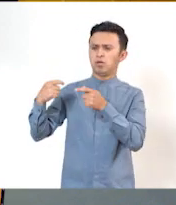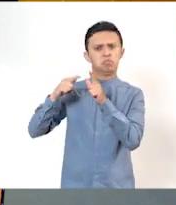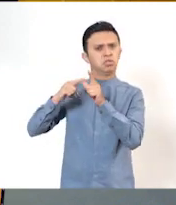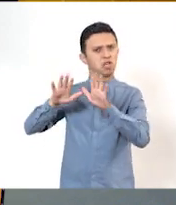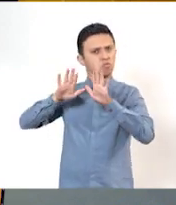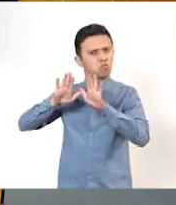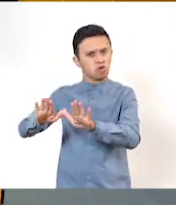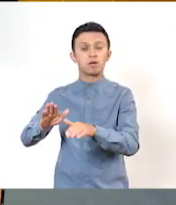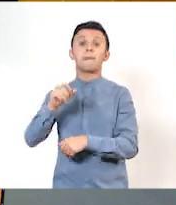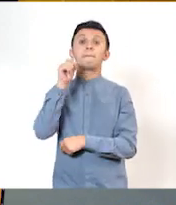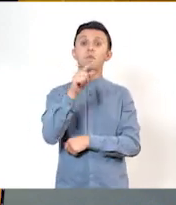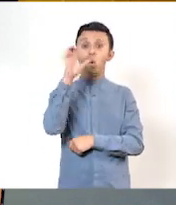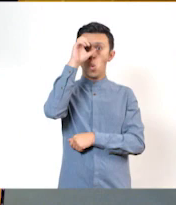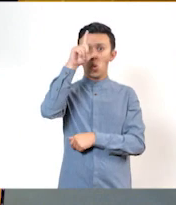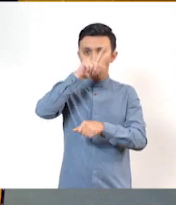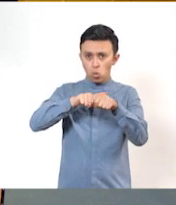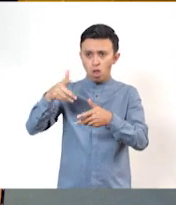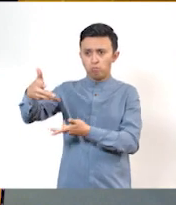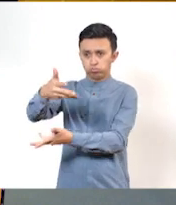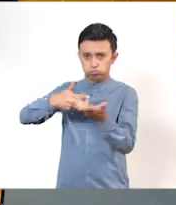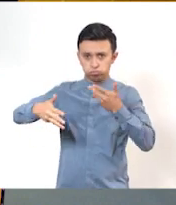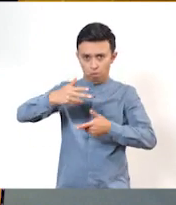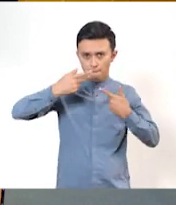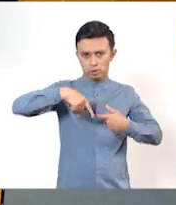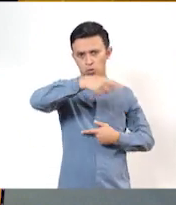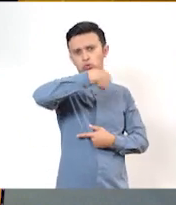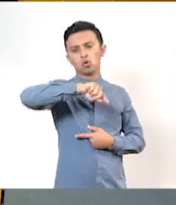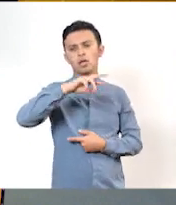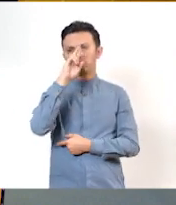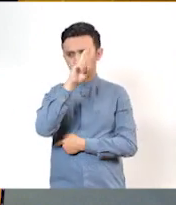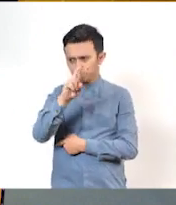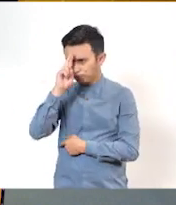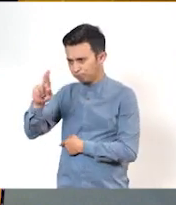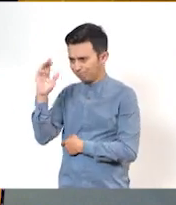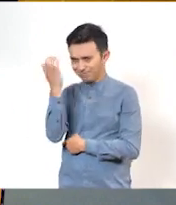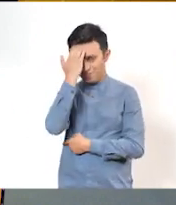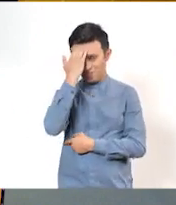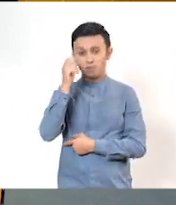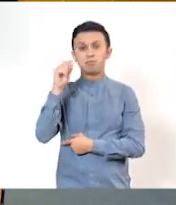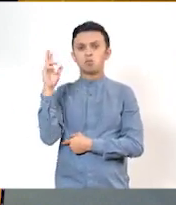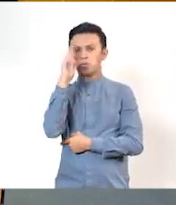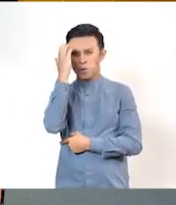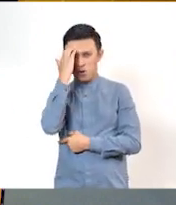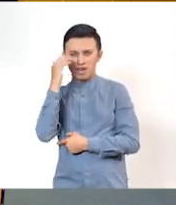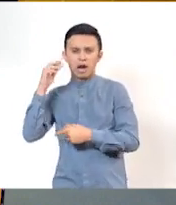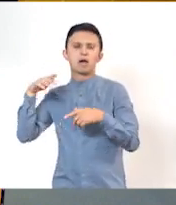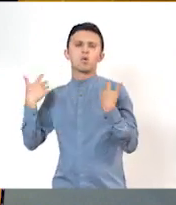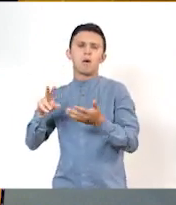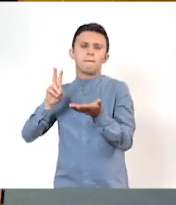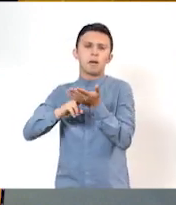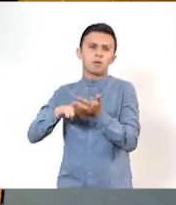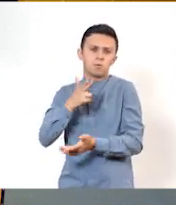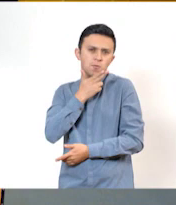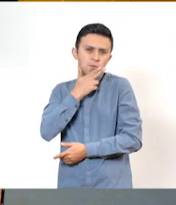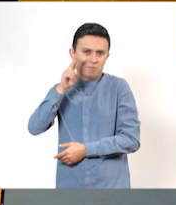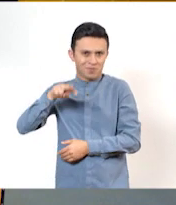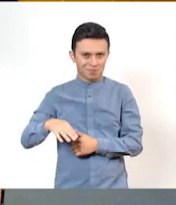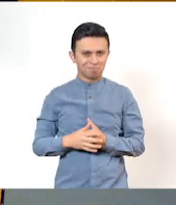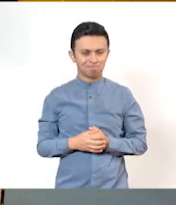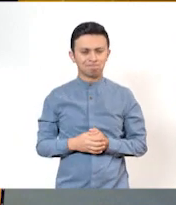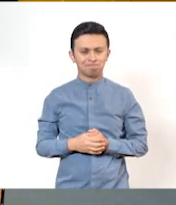que en esta convivencia cultural los demás las reconozcamos y las valoremos. Por